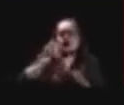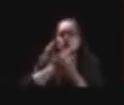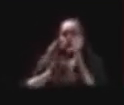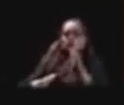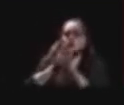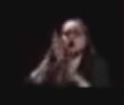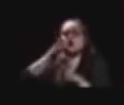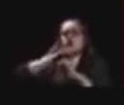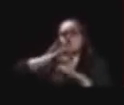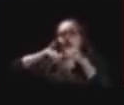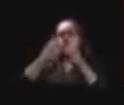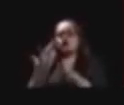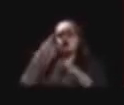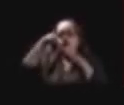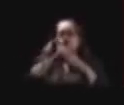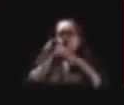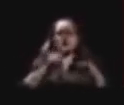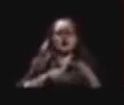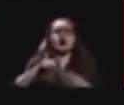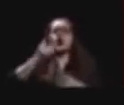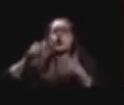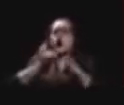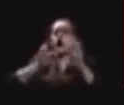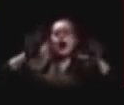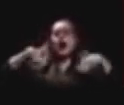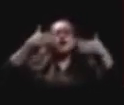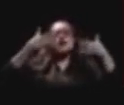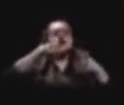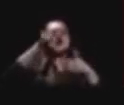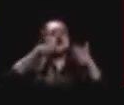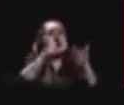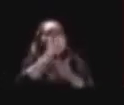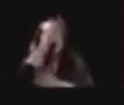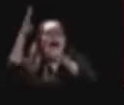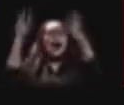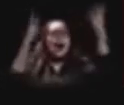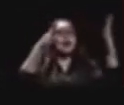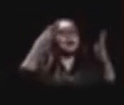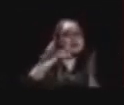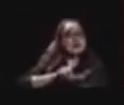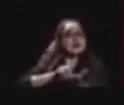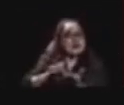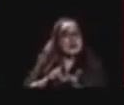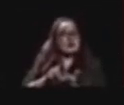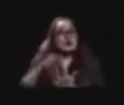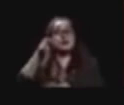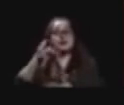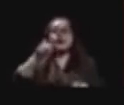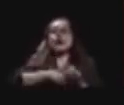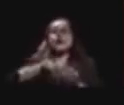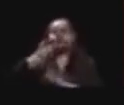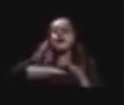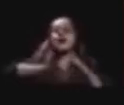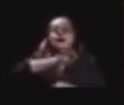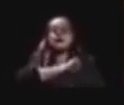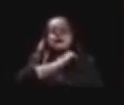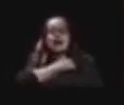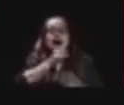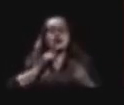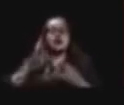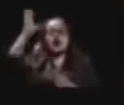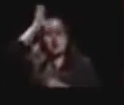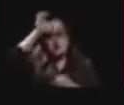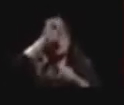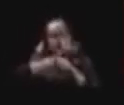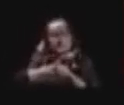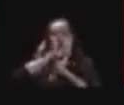económico incluyente, el espacio público y las áreas verdes como un derecho, el derecho a un medio ambiente sano, la